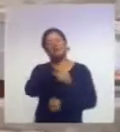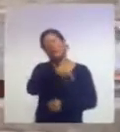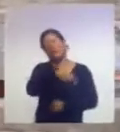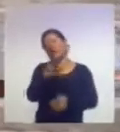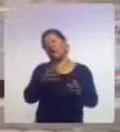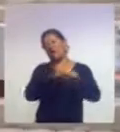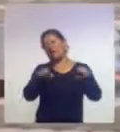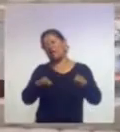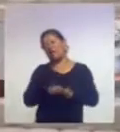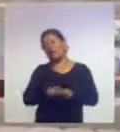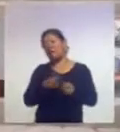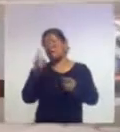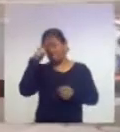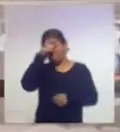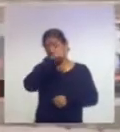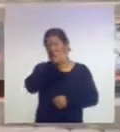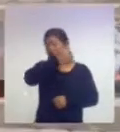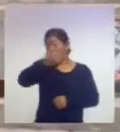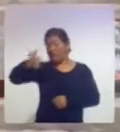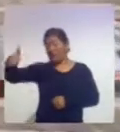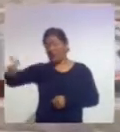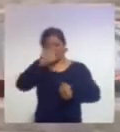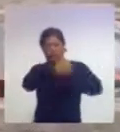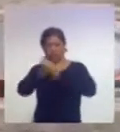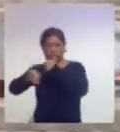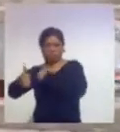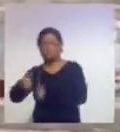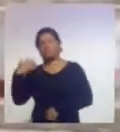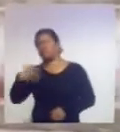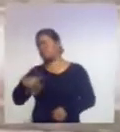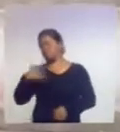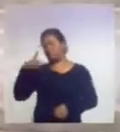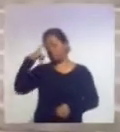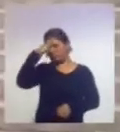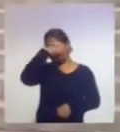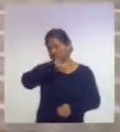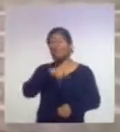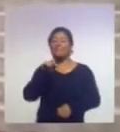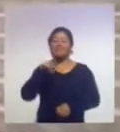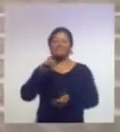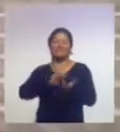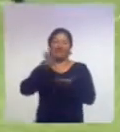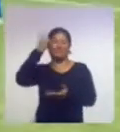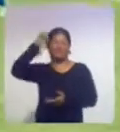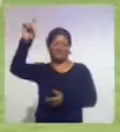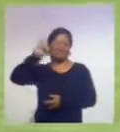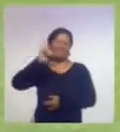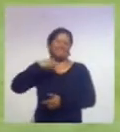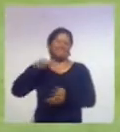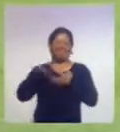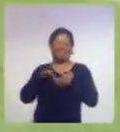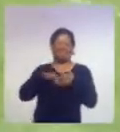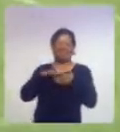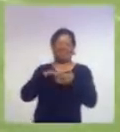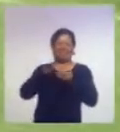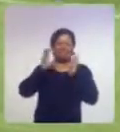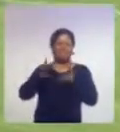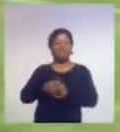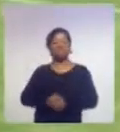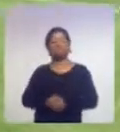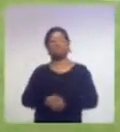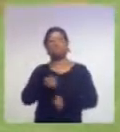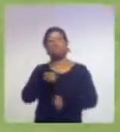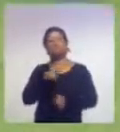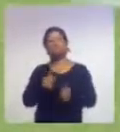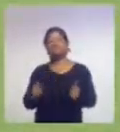Coyote se juega la vida, ¿no? Cada uno le quiere pegar al Coyote, pero pues repito, gracias a Dios se van a sacar el empate. El partido tuvo debut tlaxcalteca con